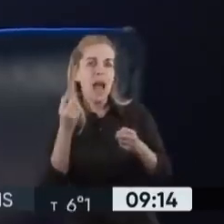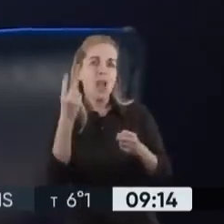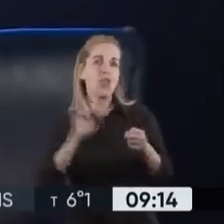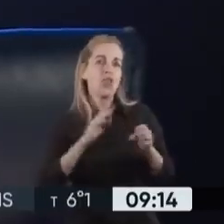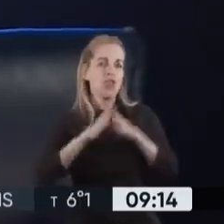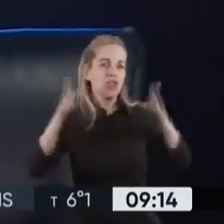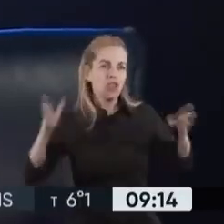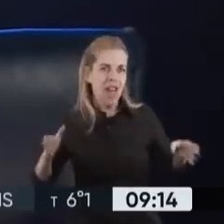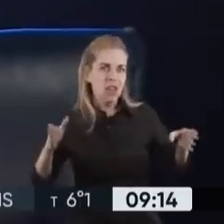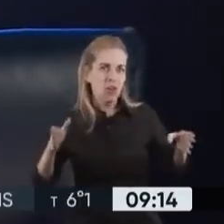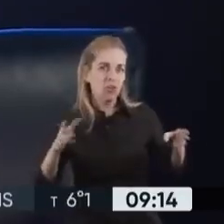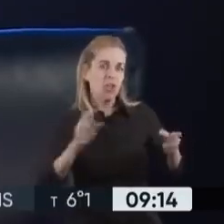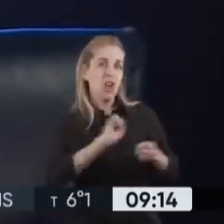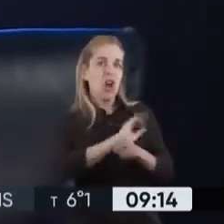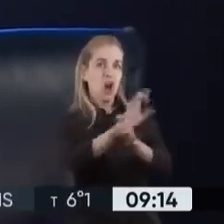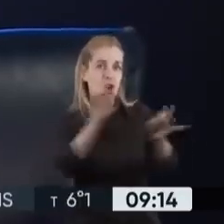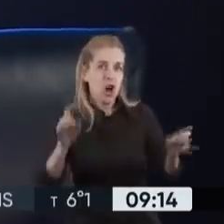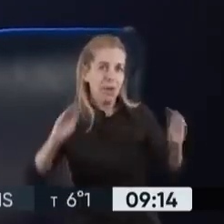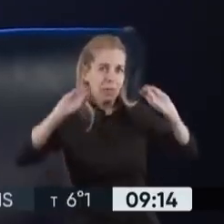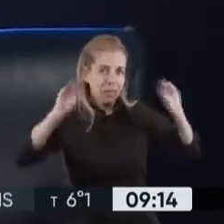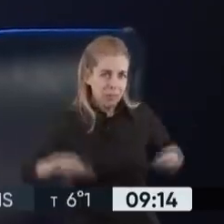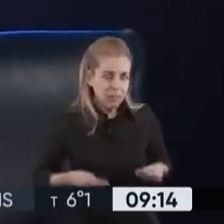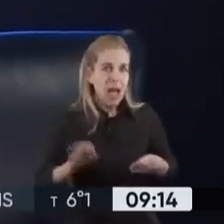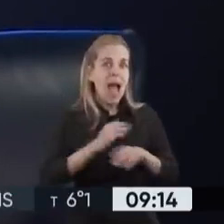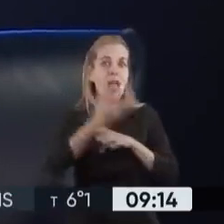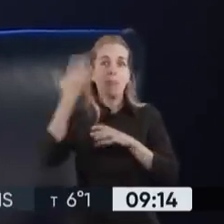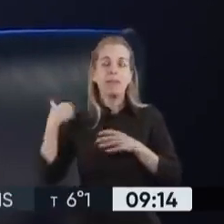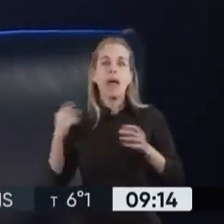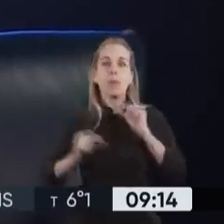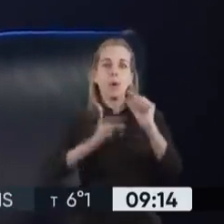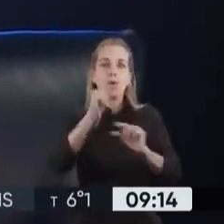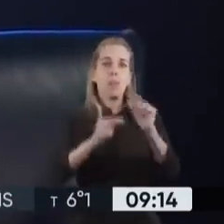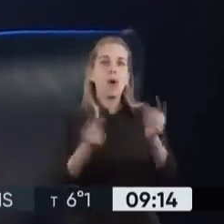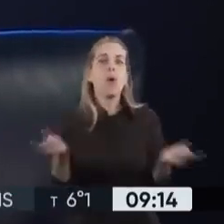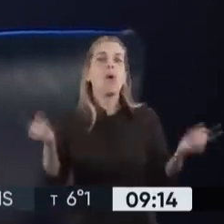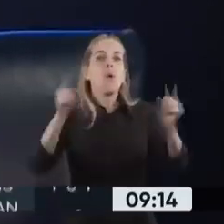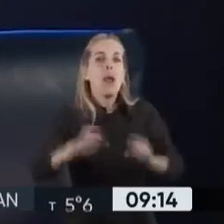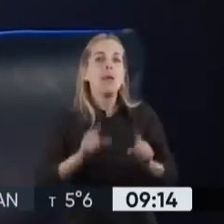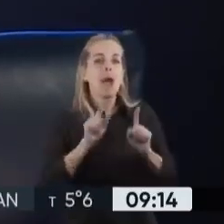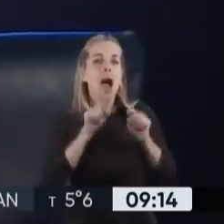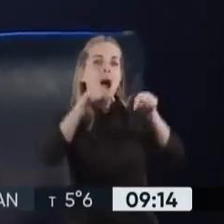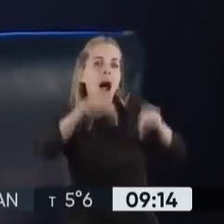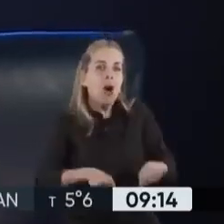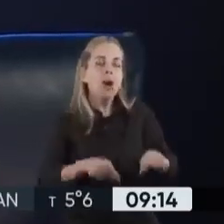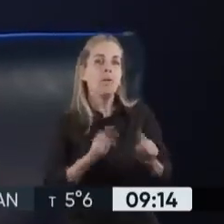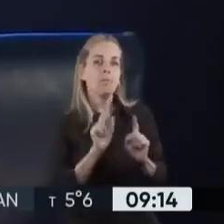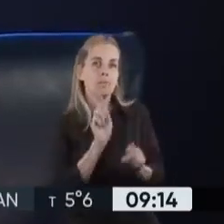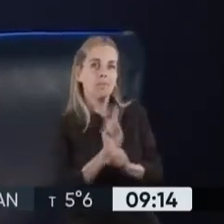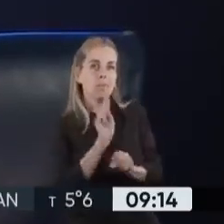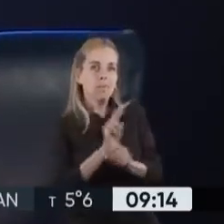pandemia y hoy estamos en una tensión de divisas que tiene que ver con poder seguir sosteniendo la actividad